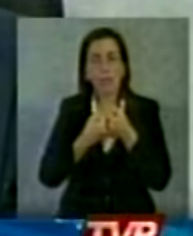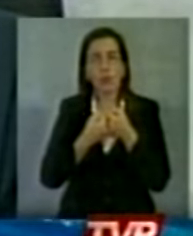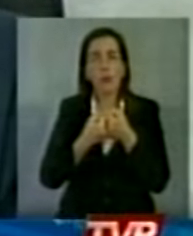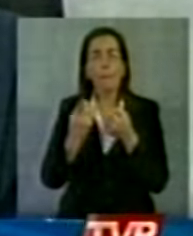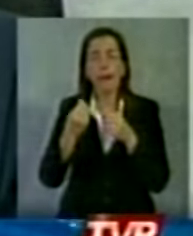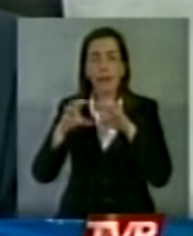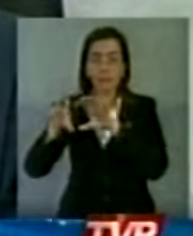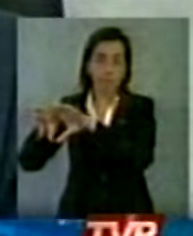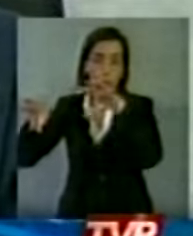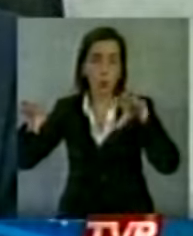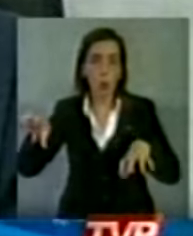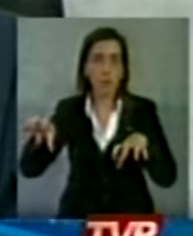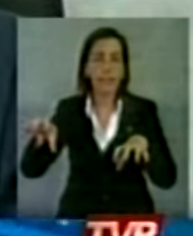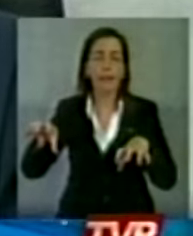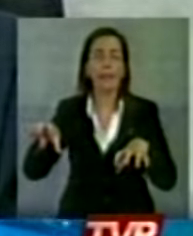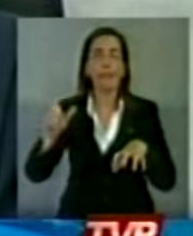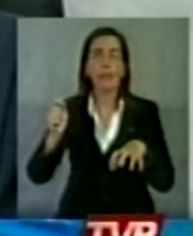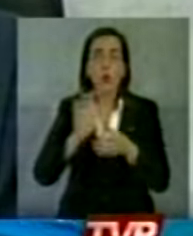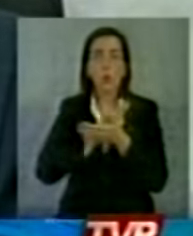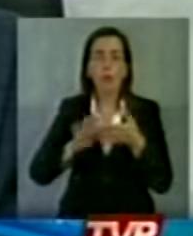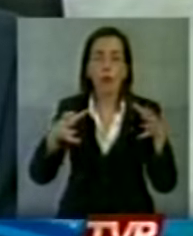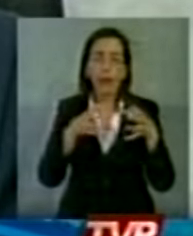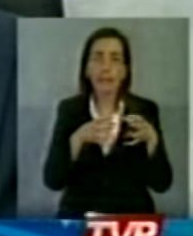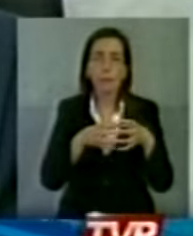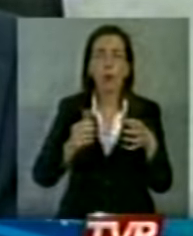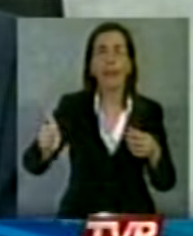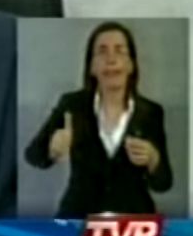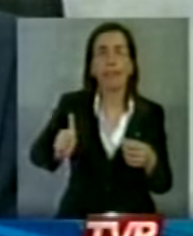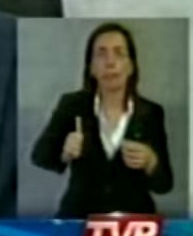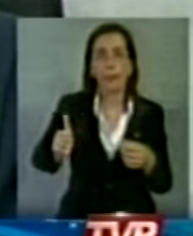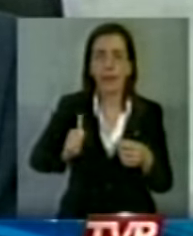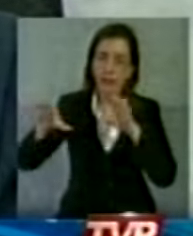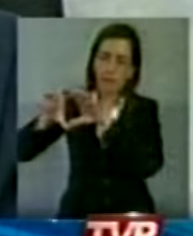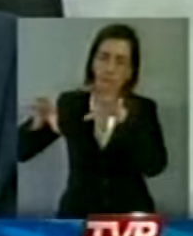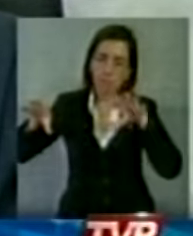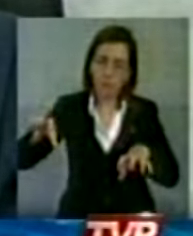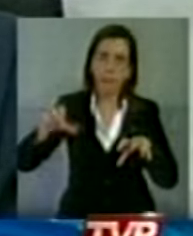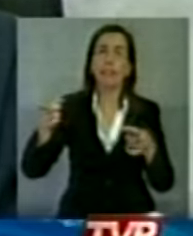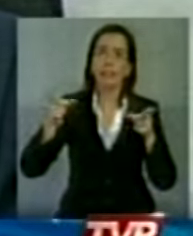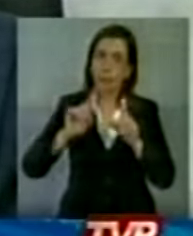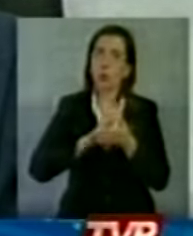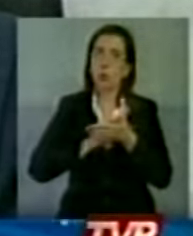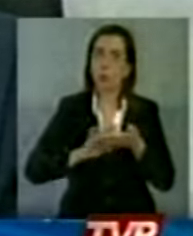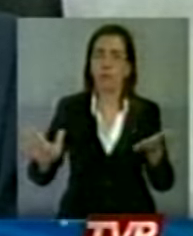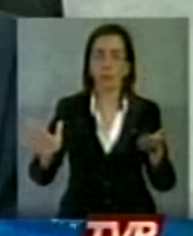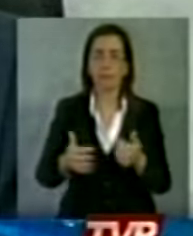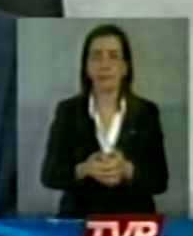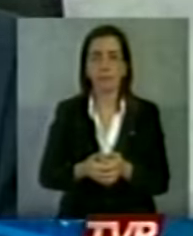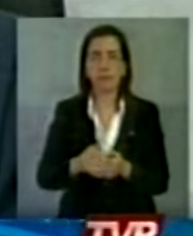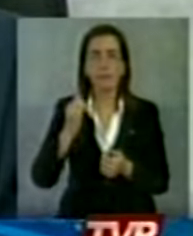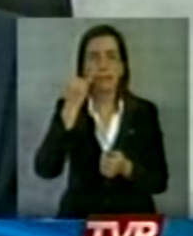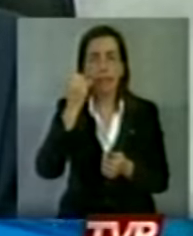la instalación de un nuevo escuadrón de una unidad operativa de Gendarmería Nacional